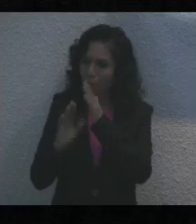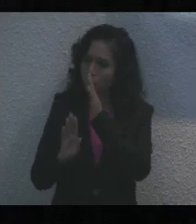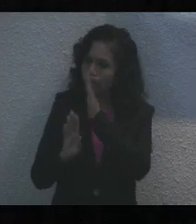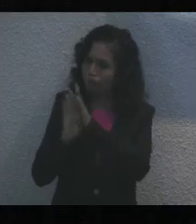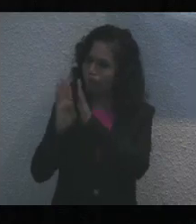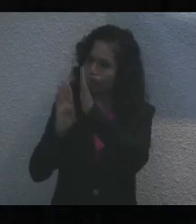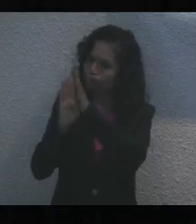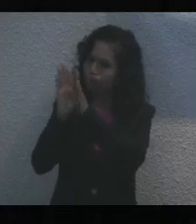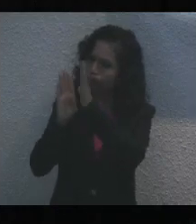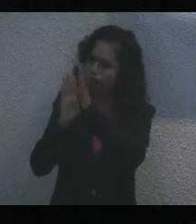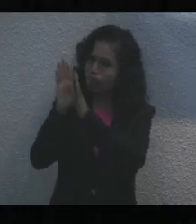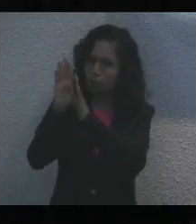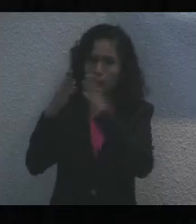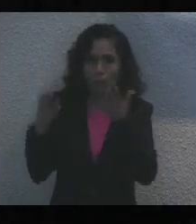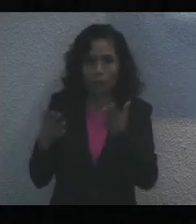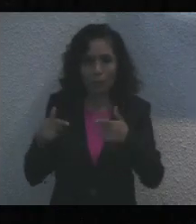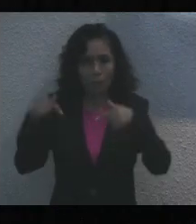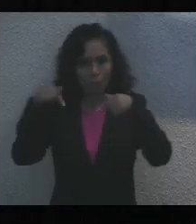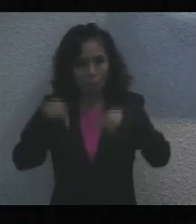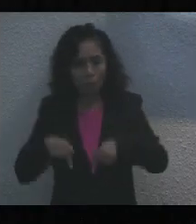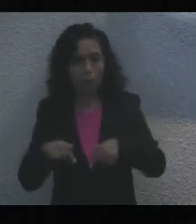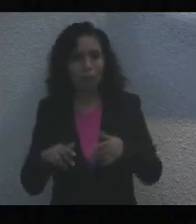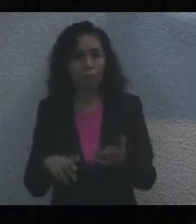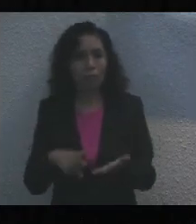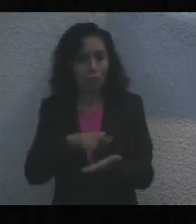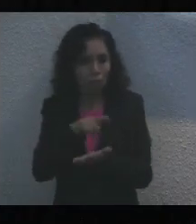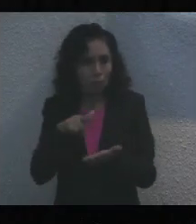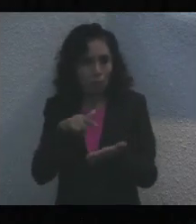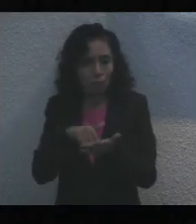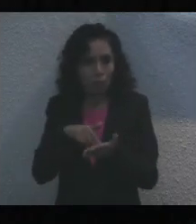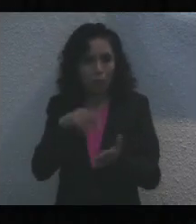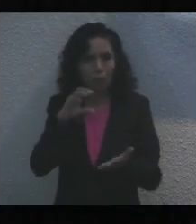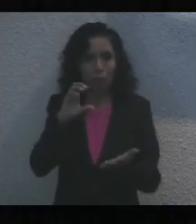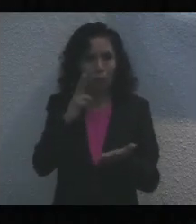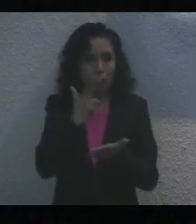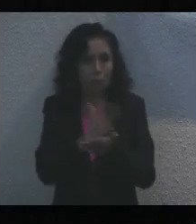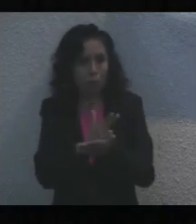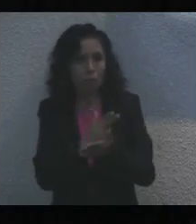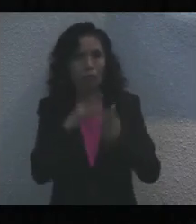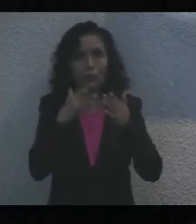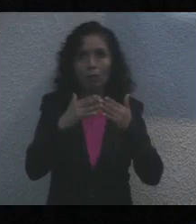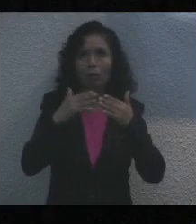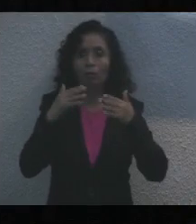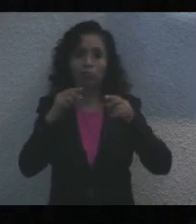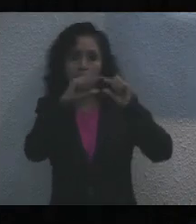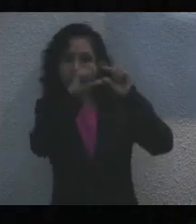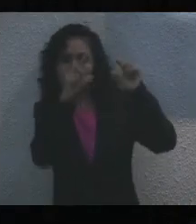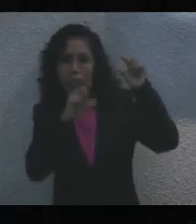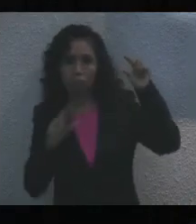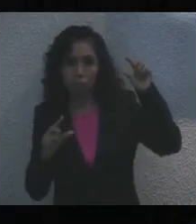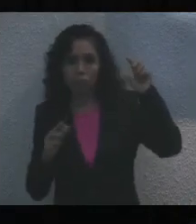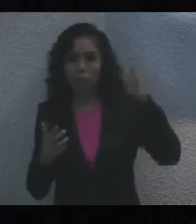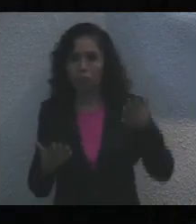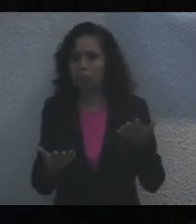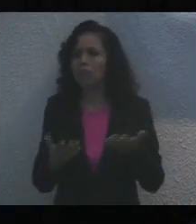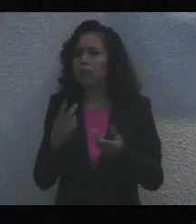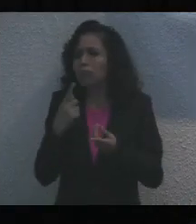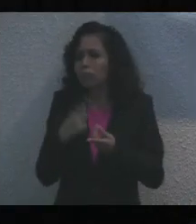local y nacional en labores sociales, políticas,